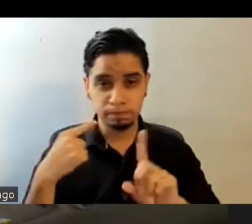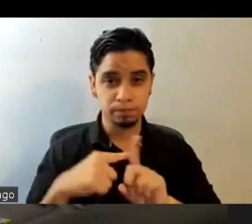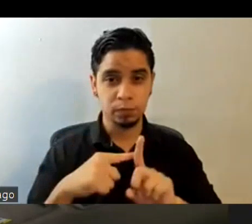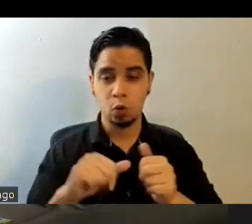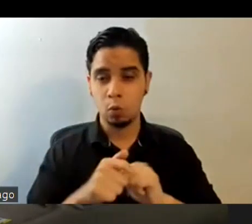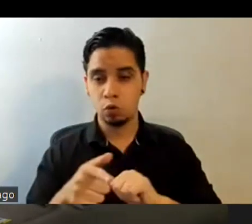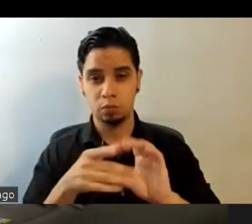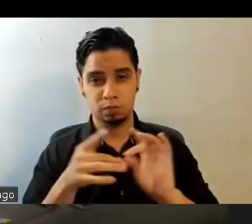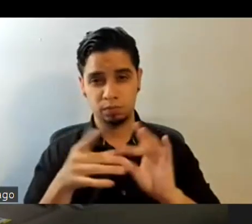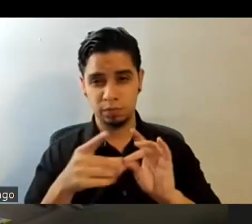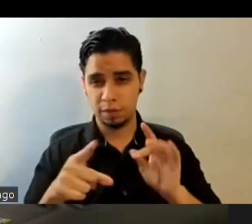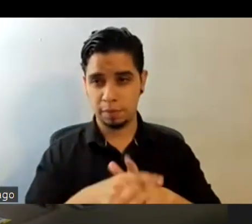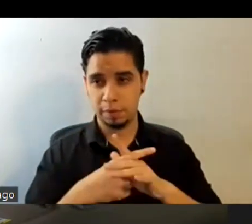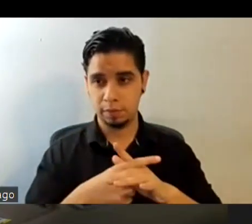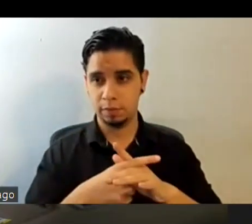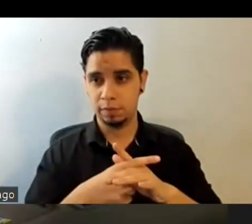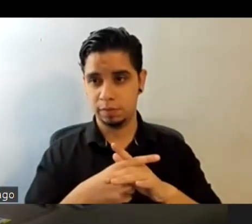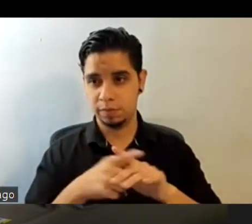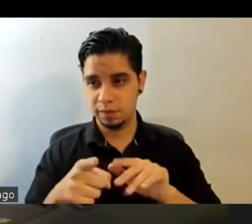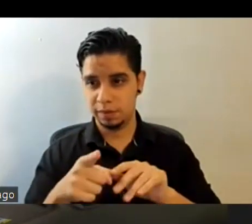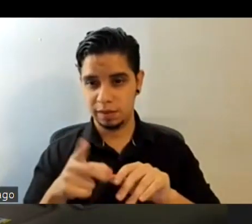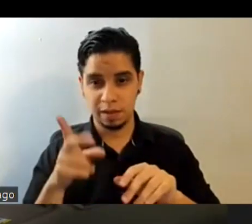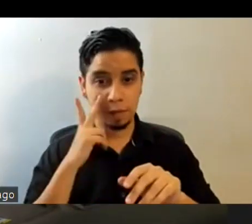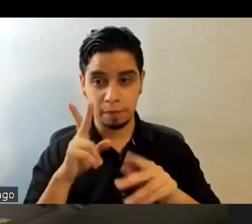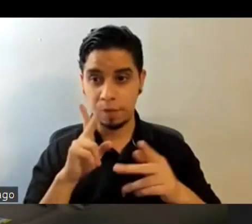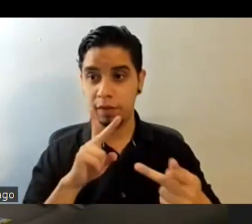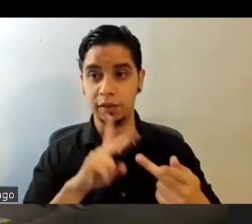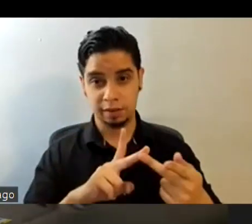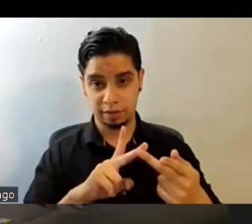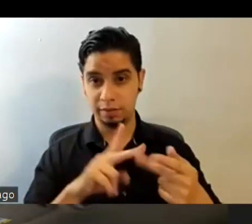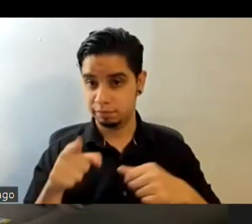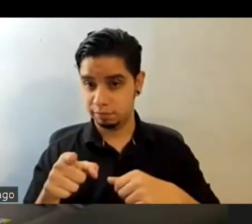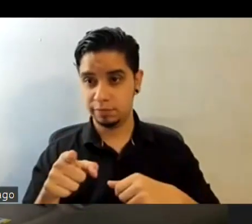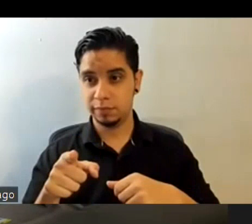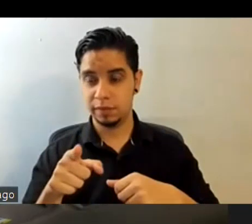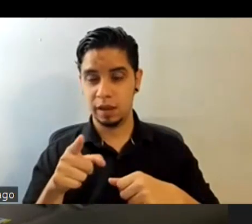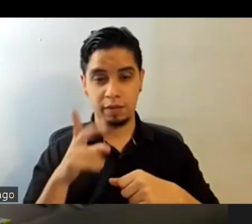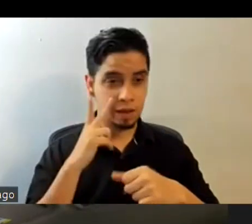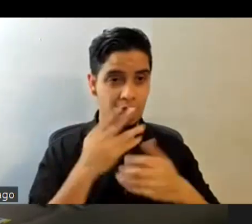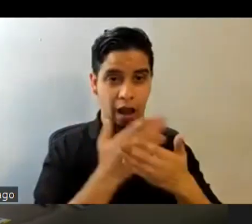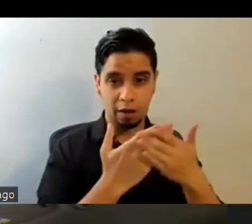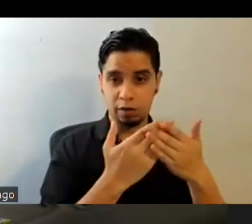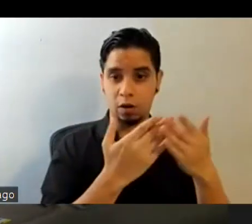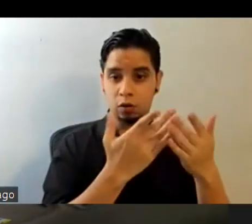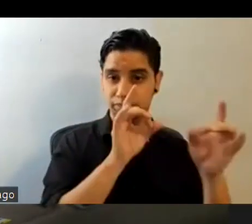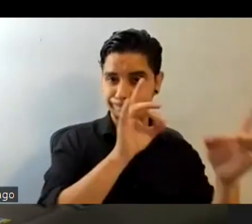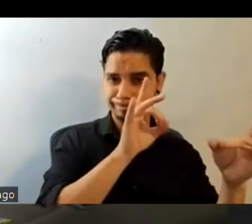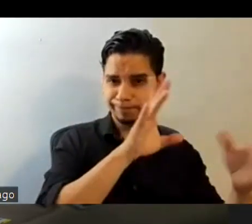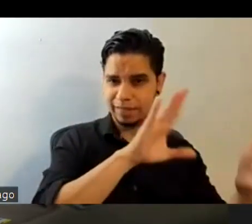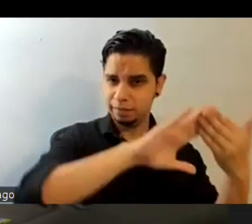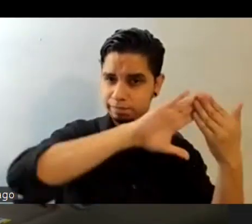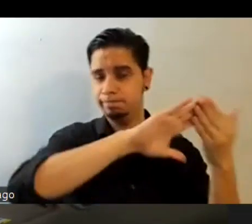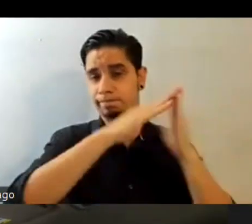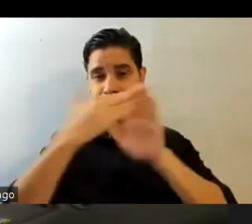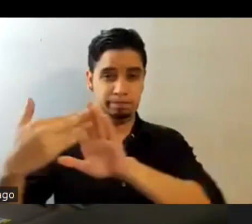comentaba al principio, Y esa es la visión perfecta. esa es la Exacto. visión perfecta. Es el transformar una calamidad, algo negativo, en